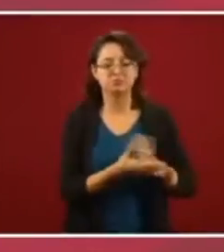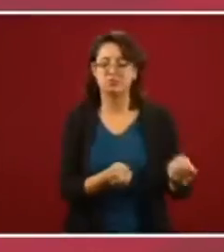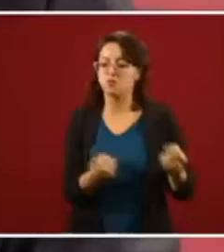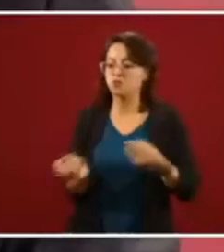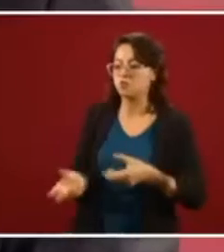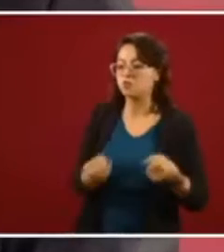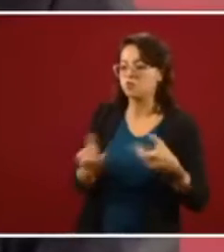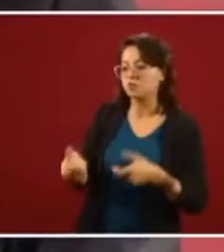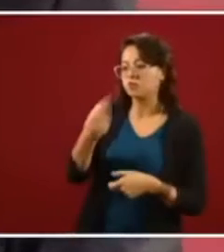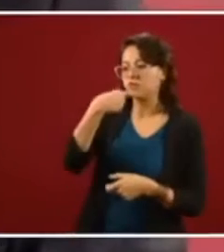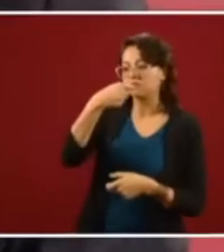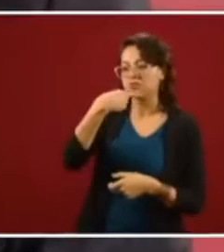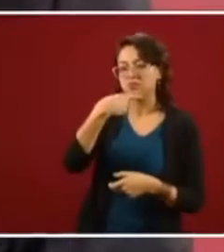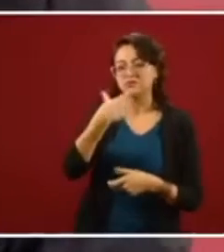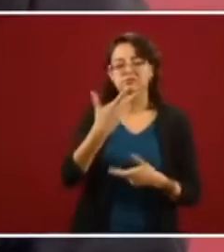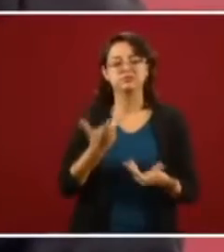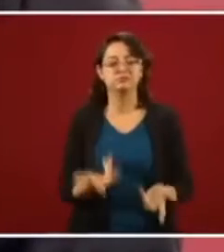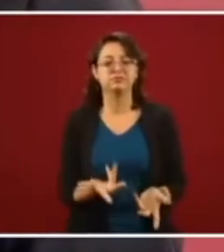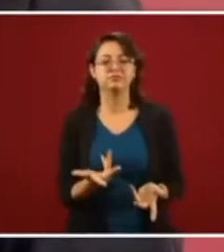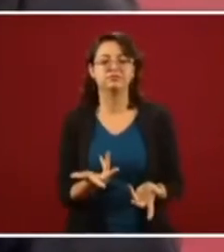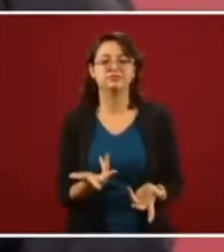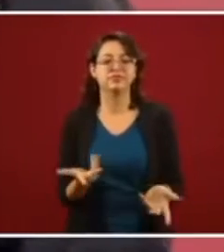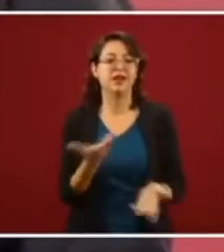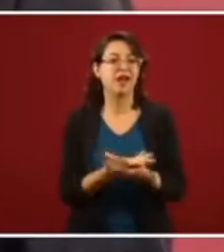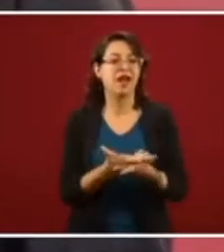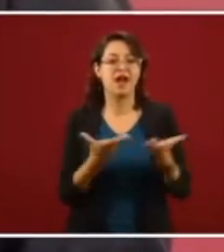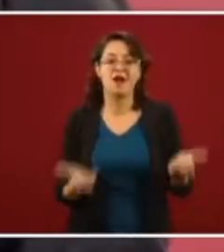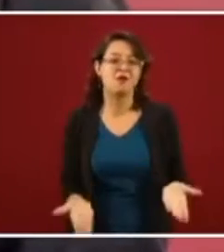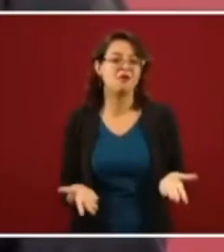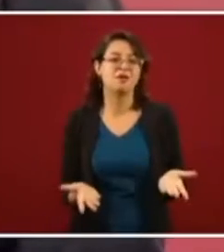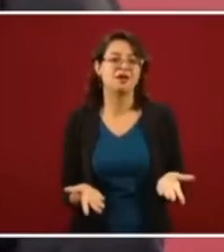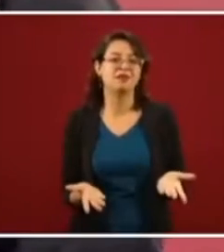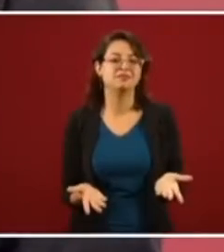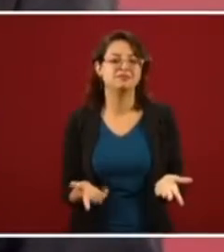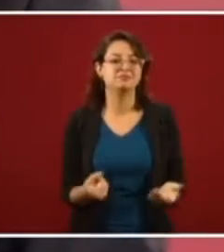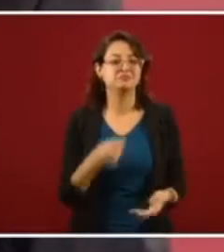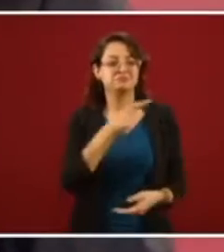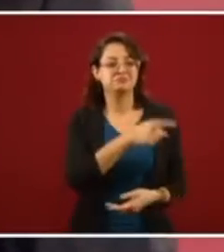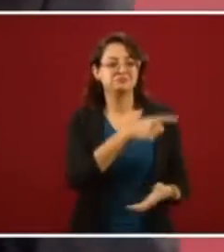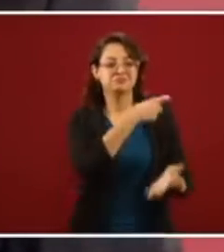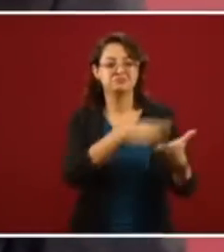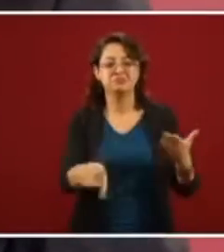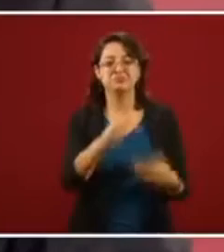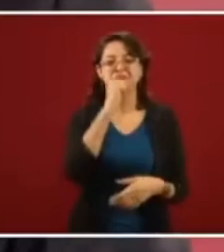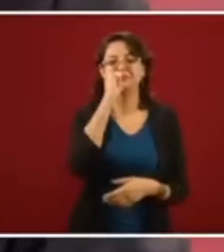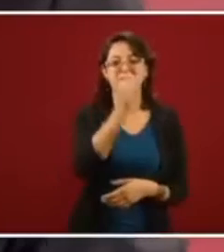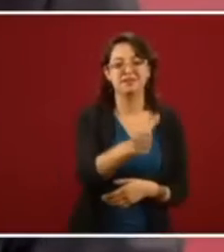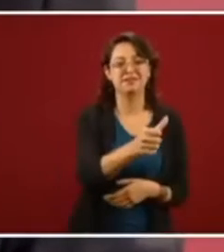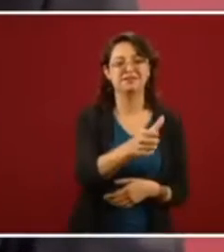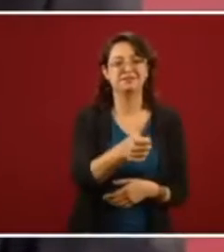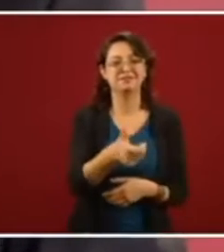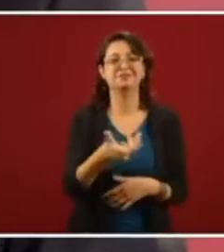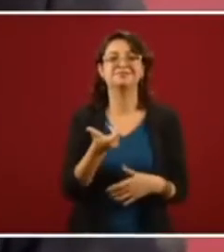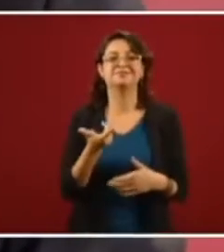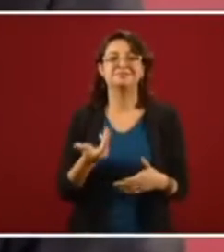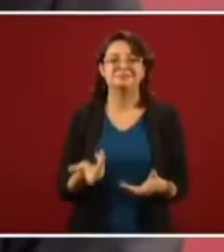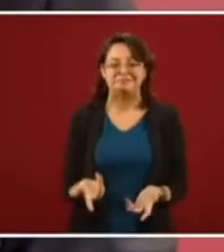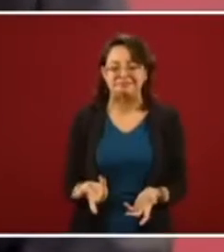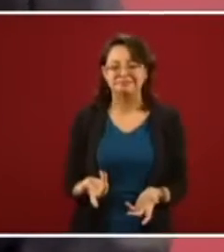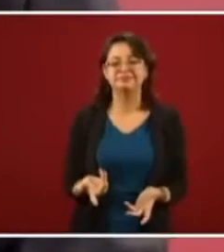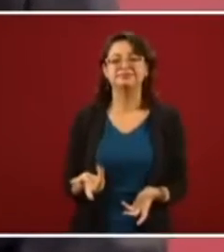abastecía, y resulta que no tiene los medicamentos y quieren